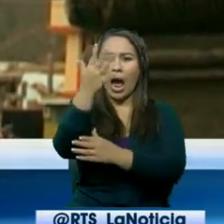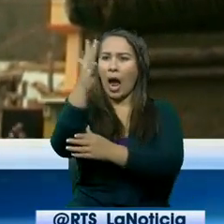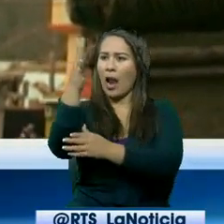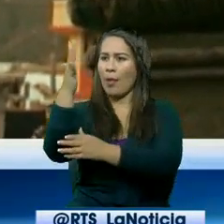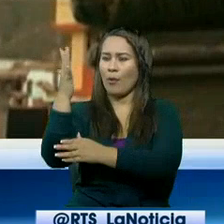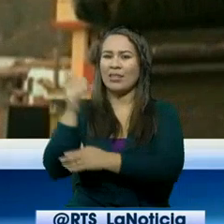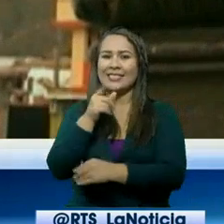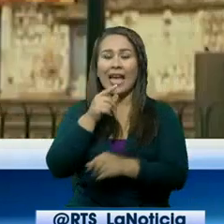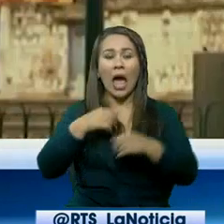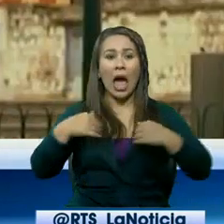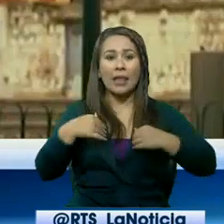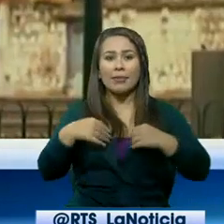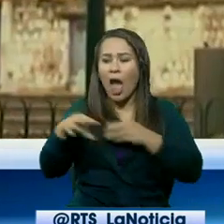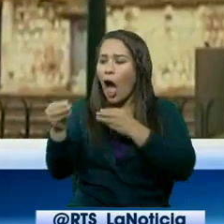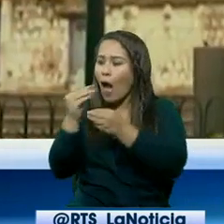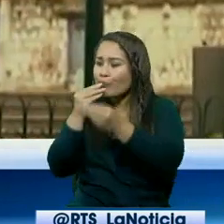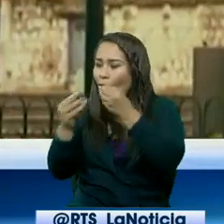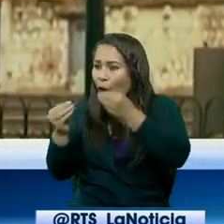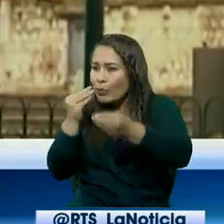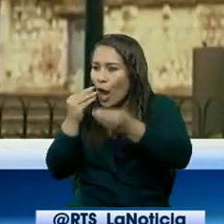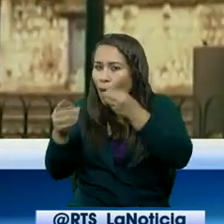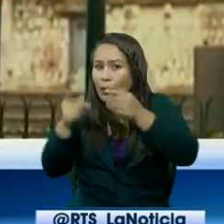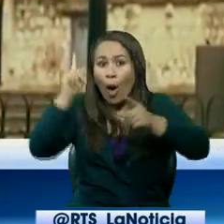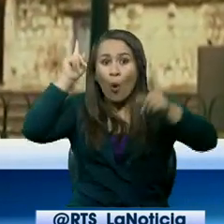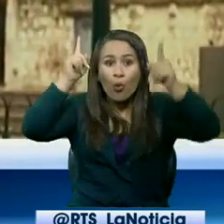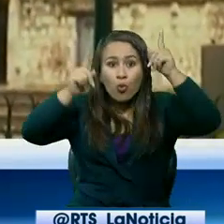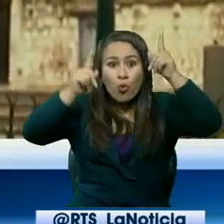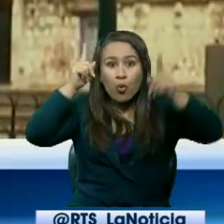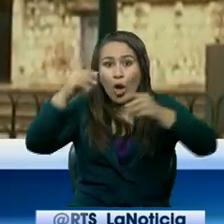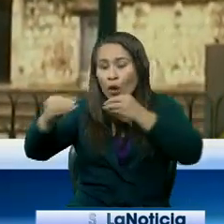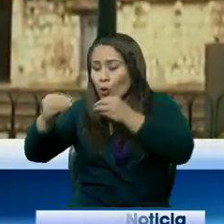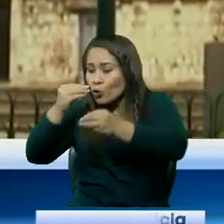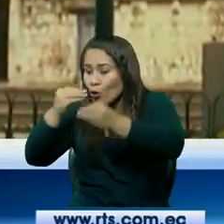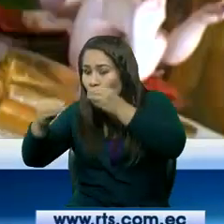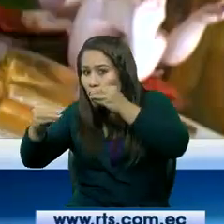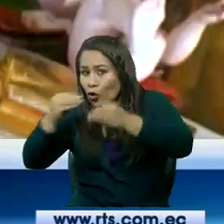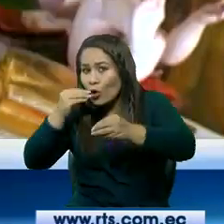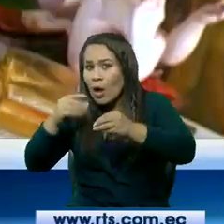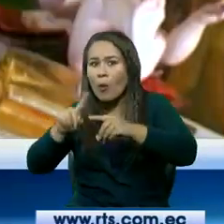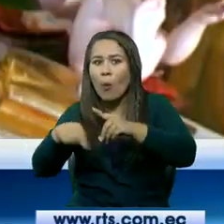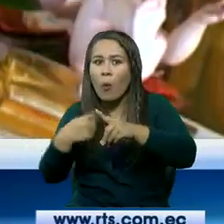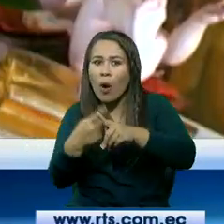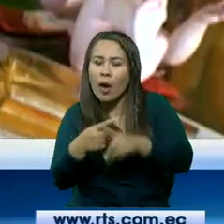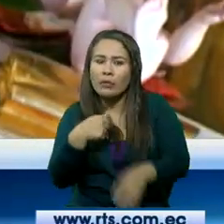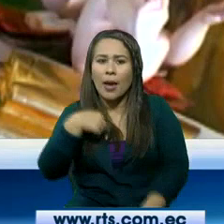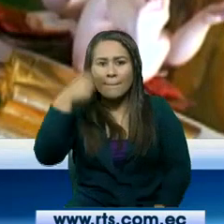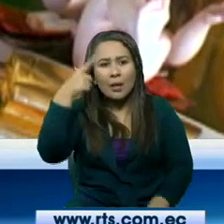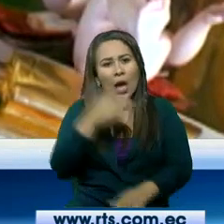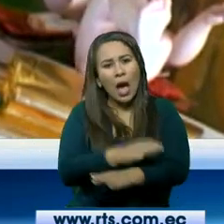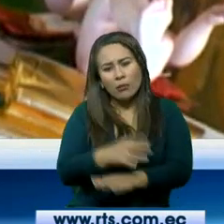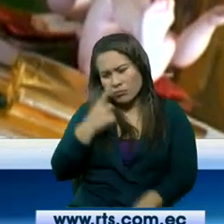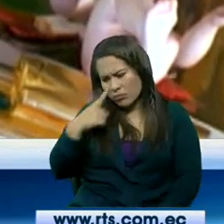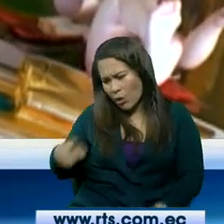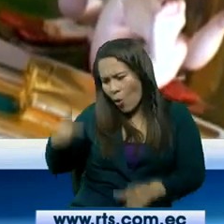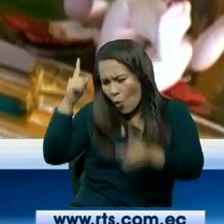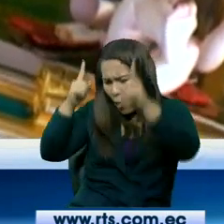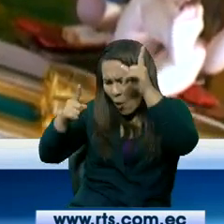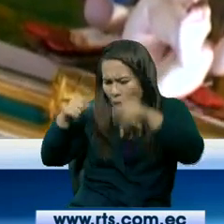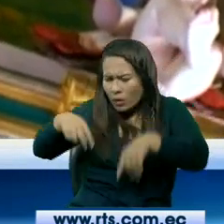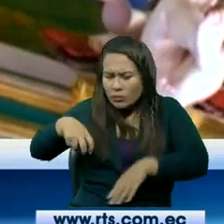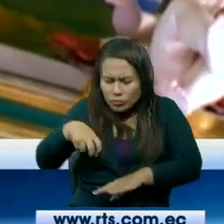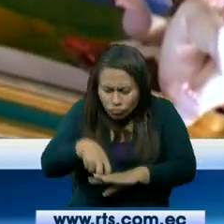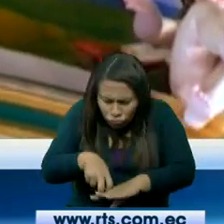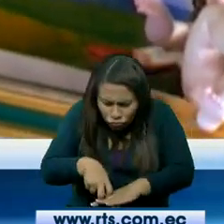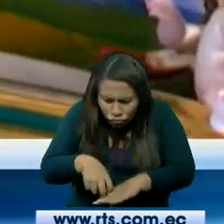pastaban animales. En una ocasión, algunos burros comían en el sitio y de repente, un indígena observó que su asno se arrodillaba frente